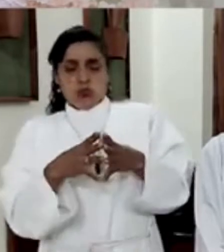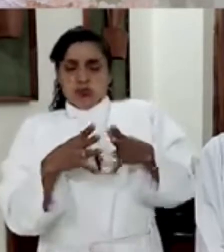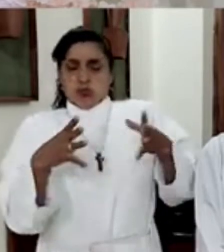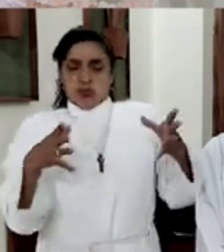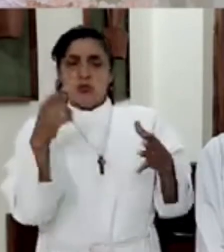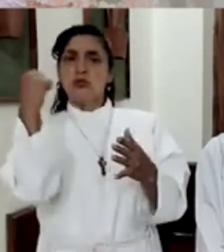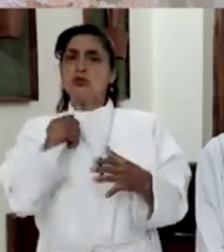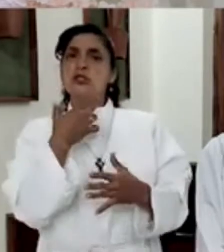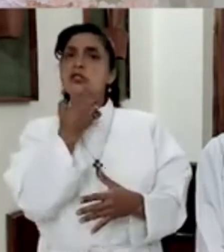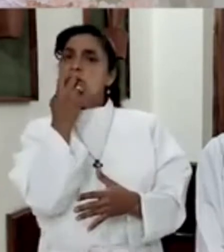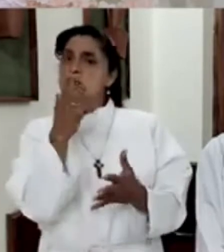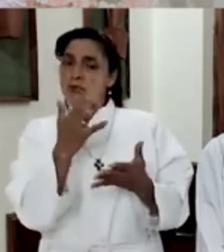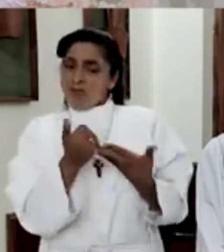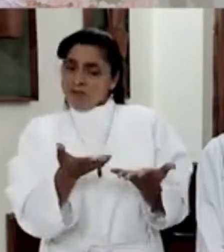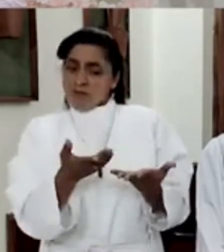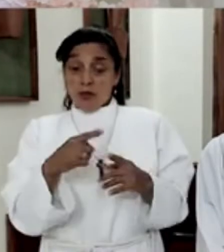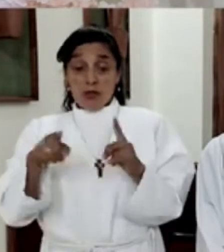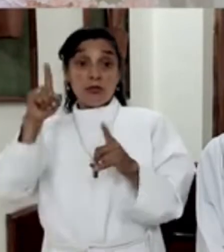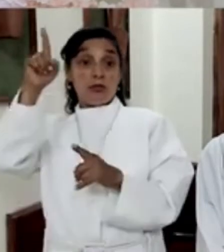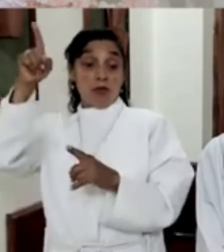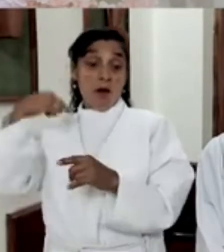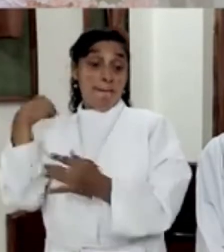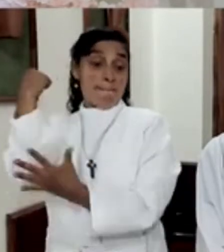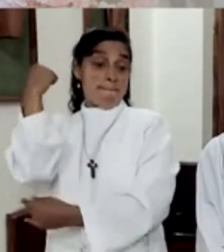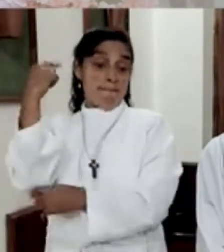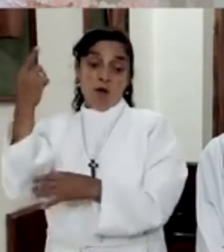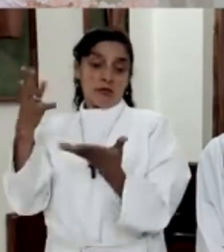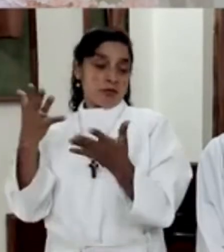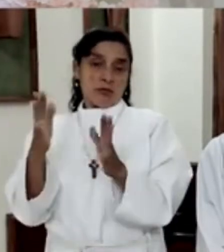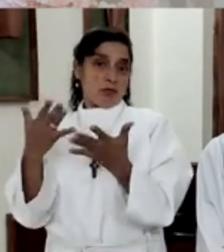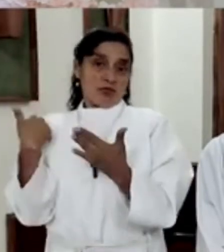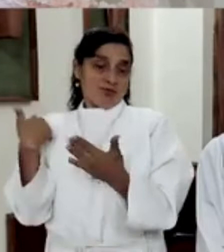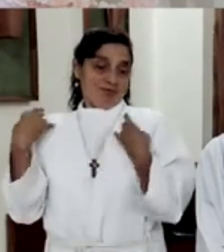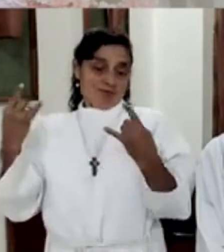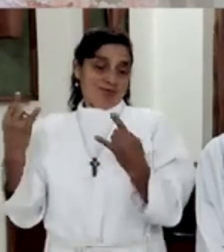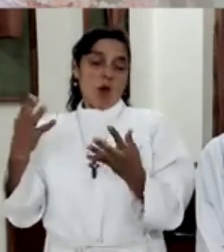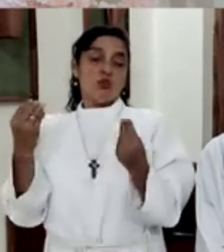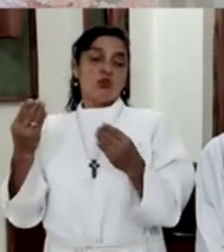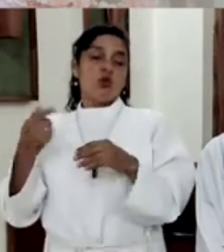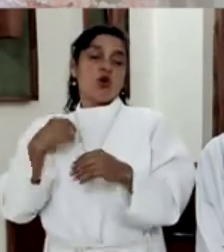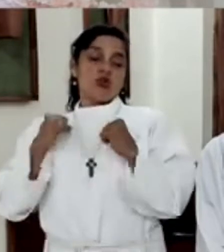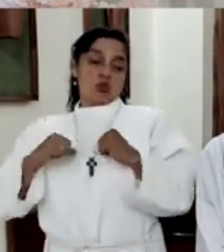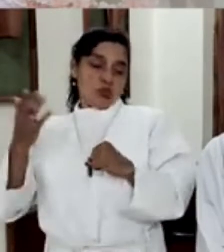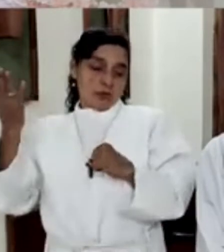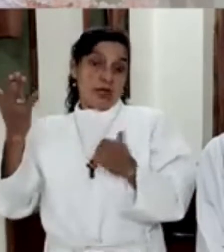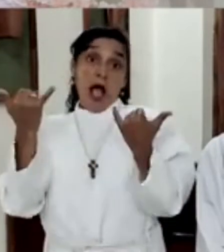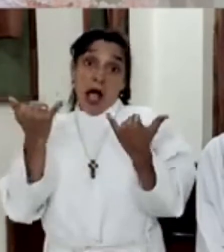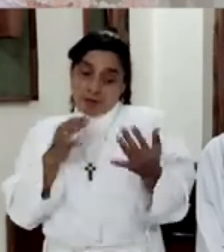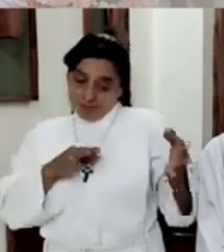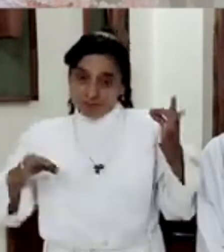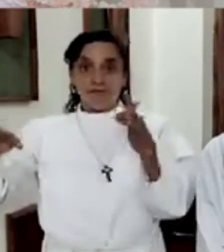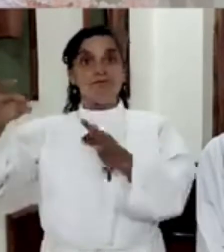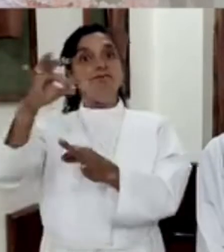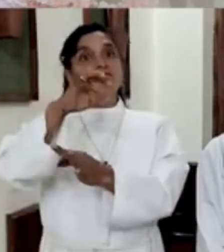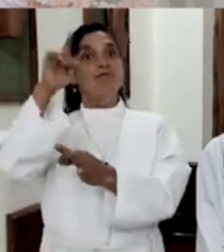y Lázaro en cambio males. Por eso él goza ahora de